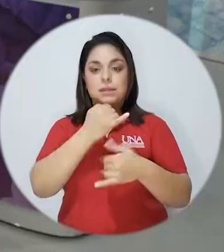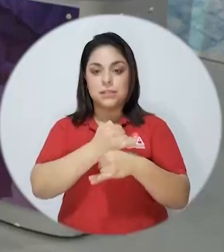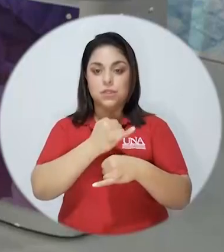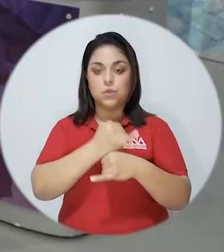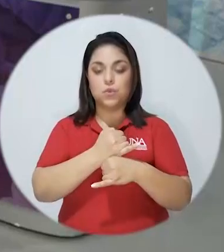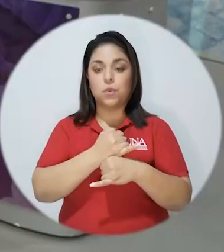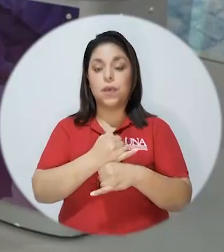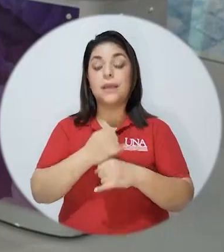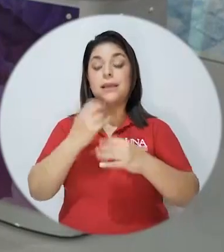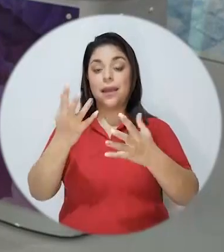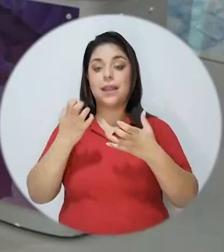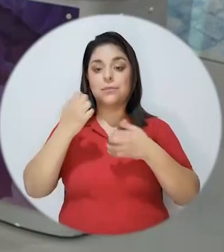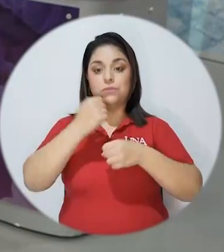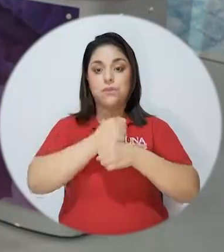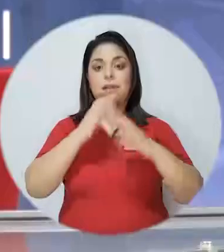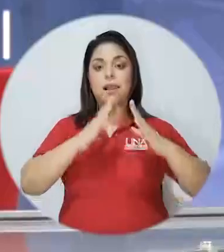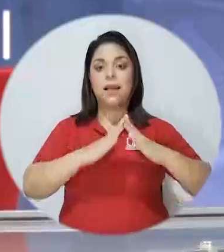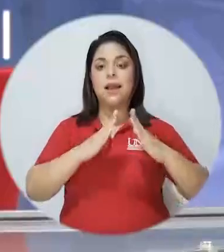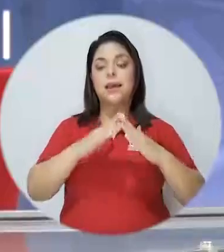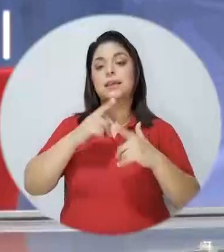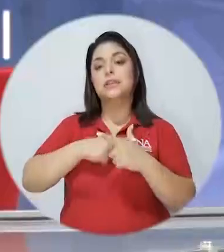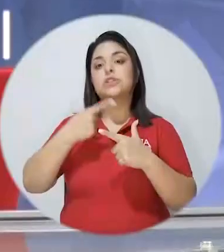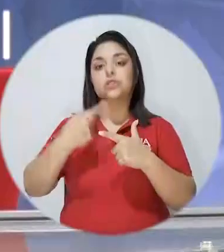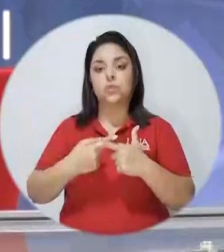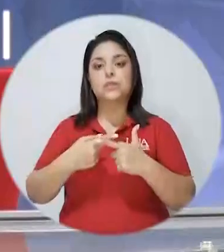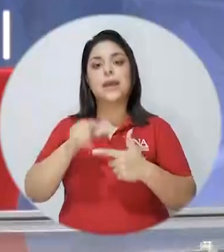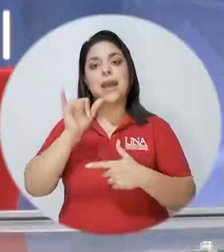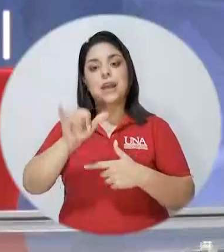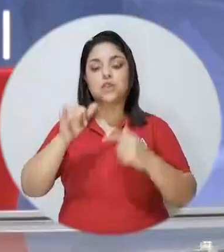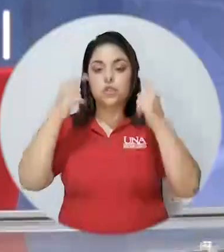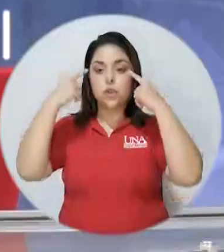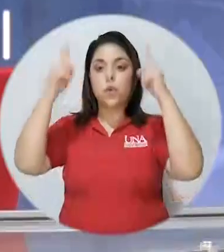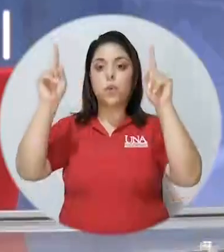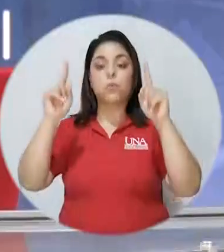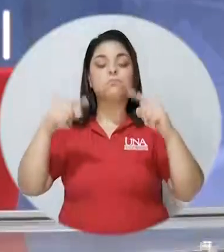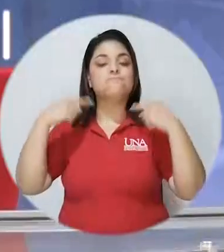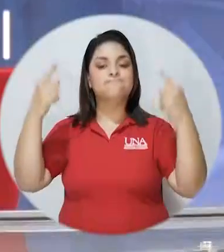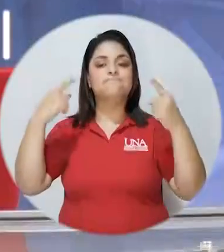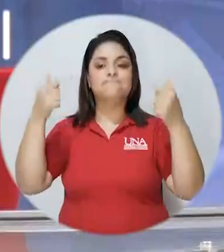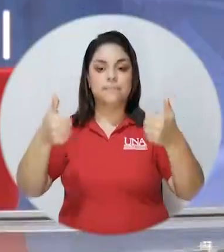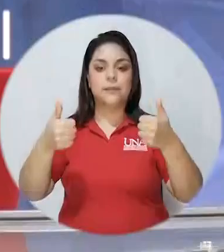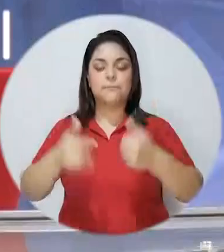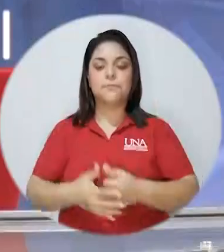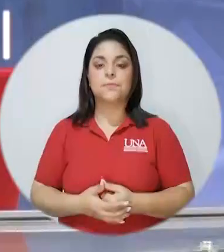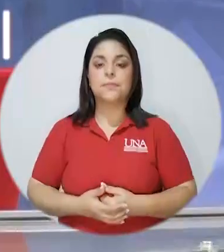se logró hacer eso con mucho éxito. Exacto. Ahora, el reto.